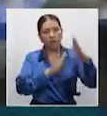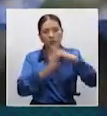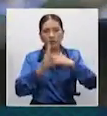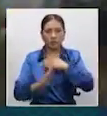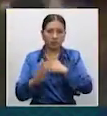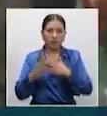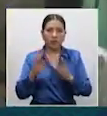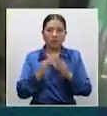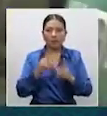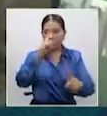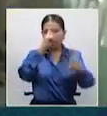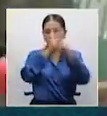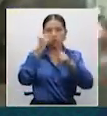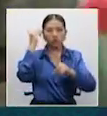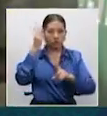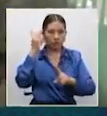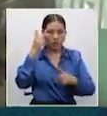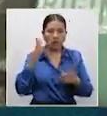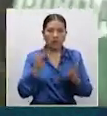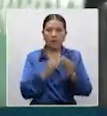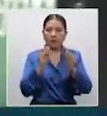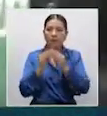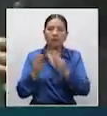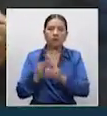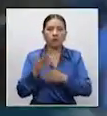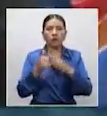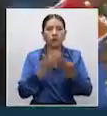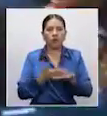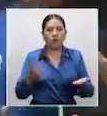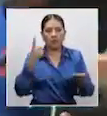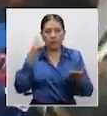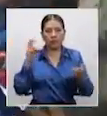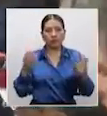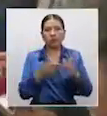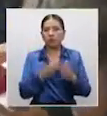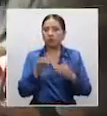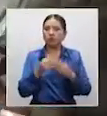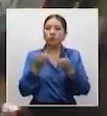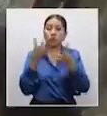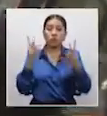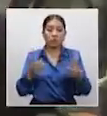políticos, en la mayoría de los casos, a costa de la pérdida de vidas.